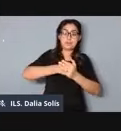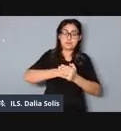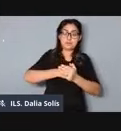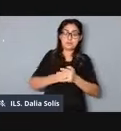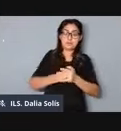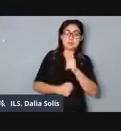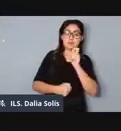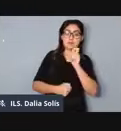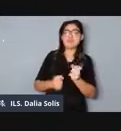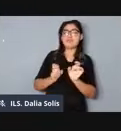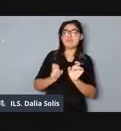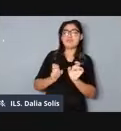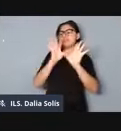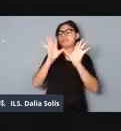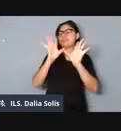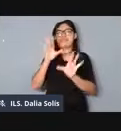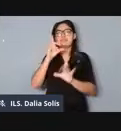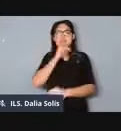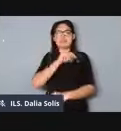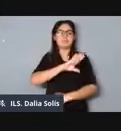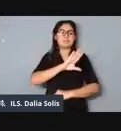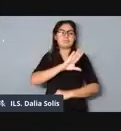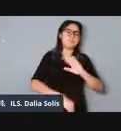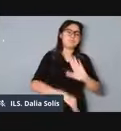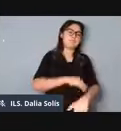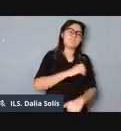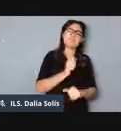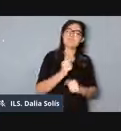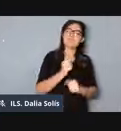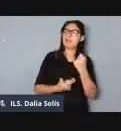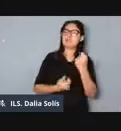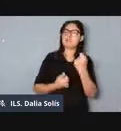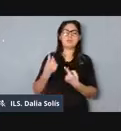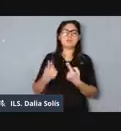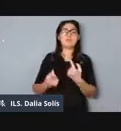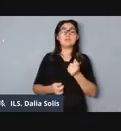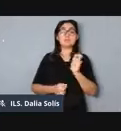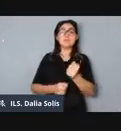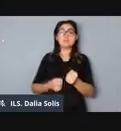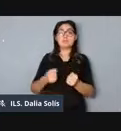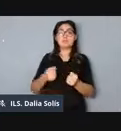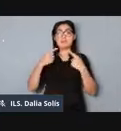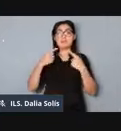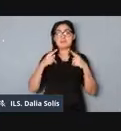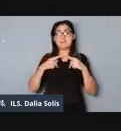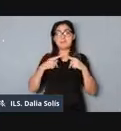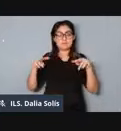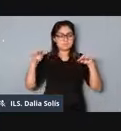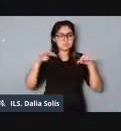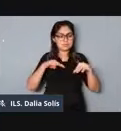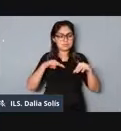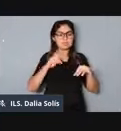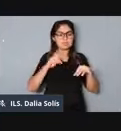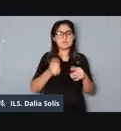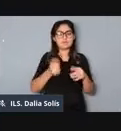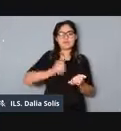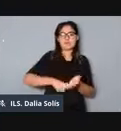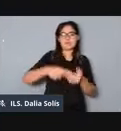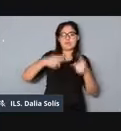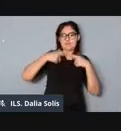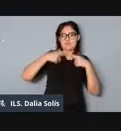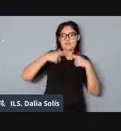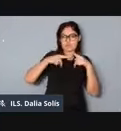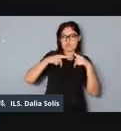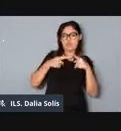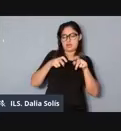Bueno, esto puede verse desde muchos ámbitos dentro de los que venían o de las personas que integraban ese grupo